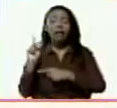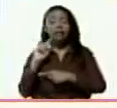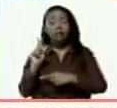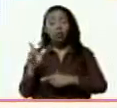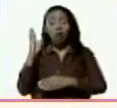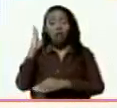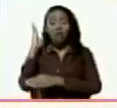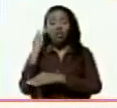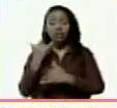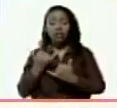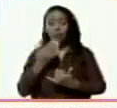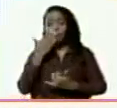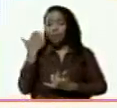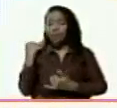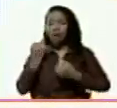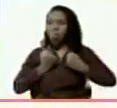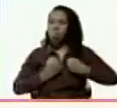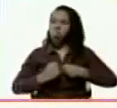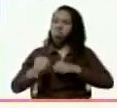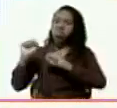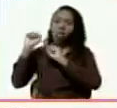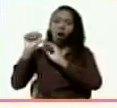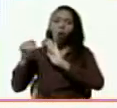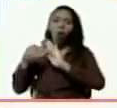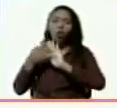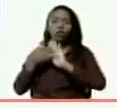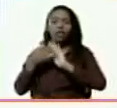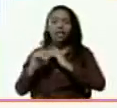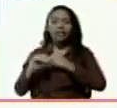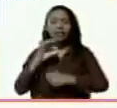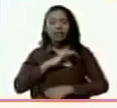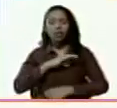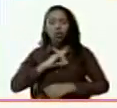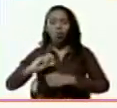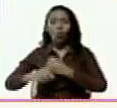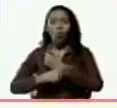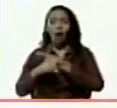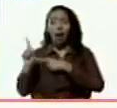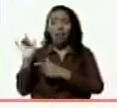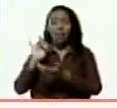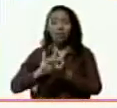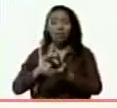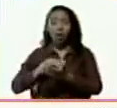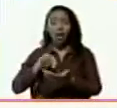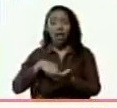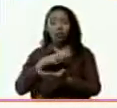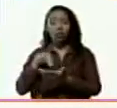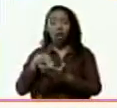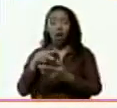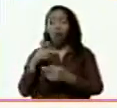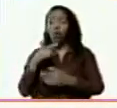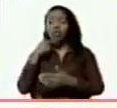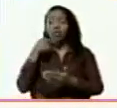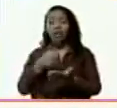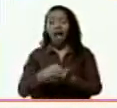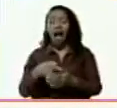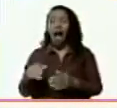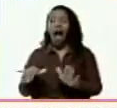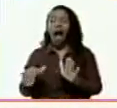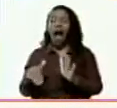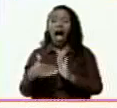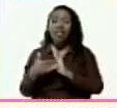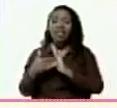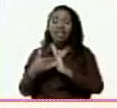y que causó el repudio contra el señor guaidó que uno de los protagonistas nacionales o llamémoslo anti nacional